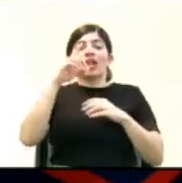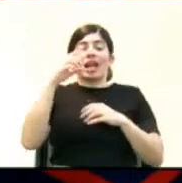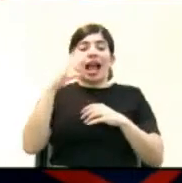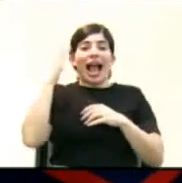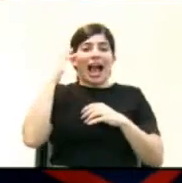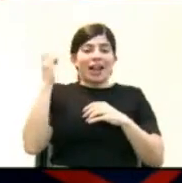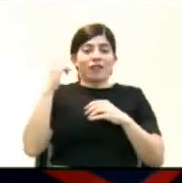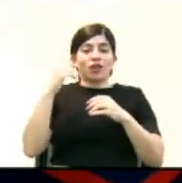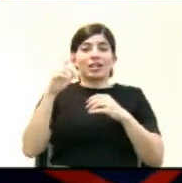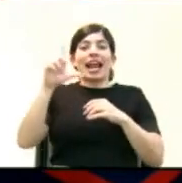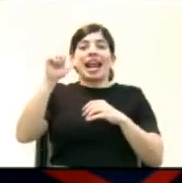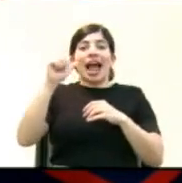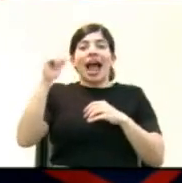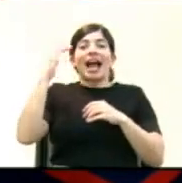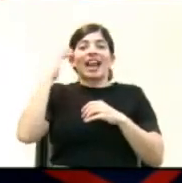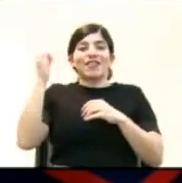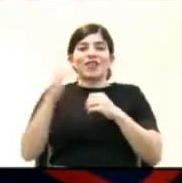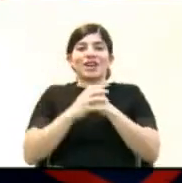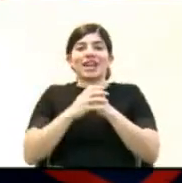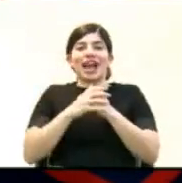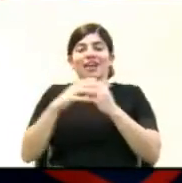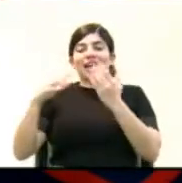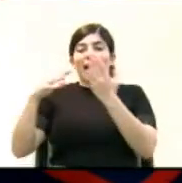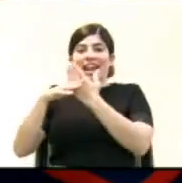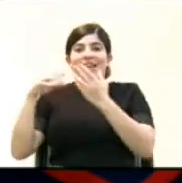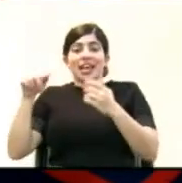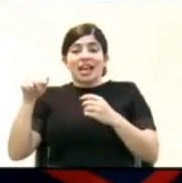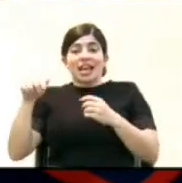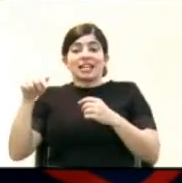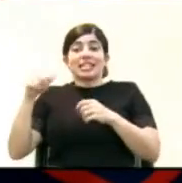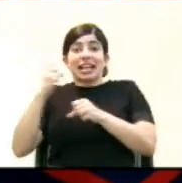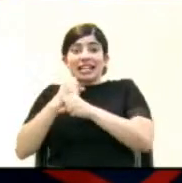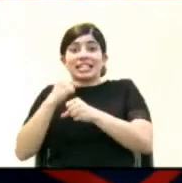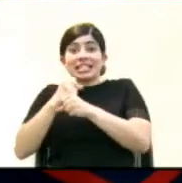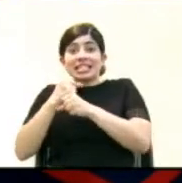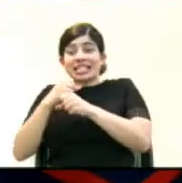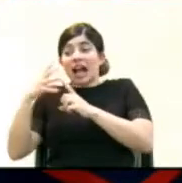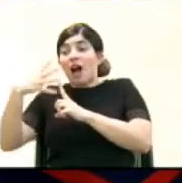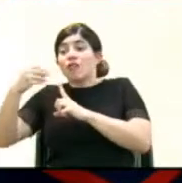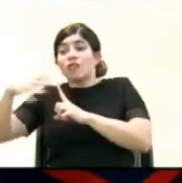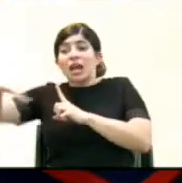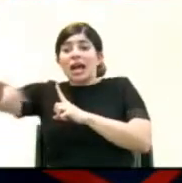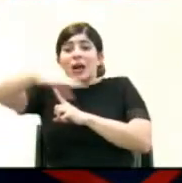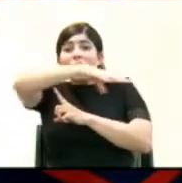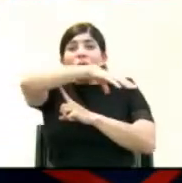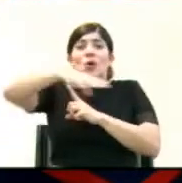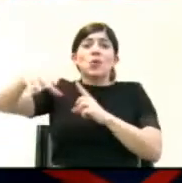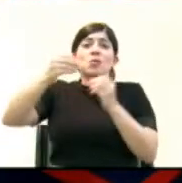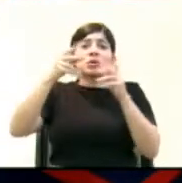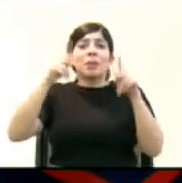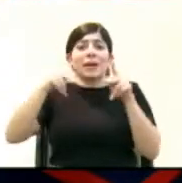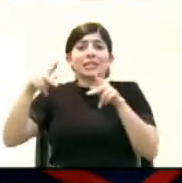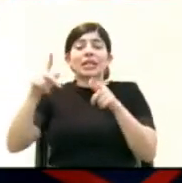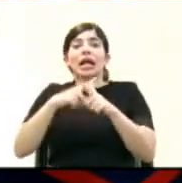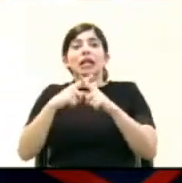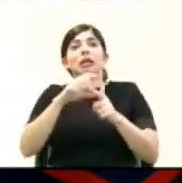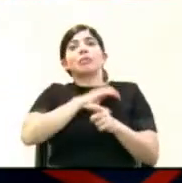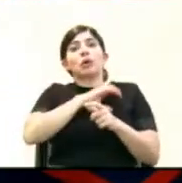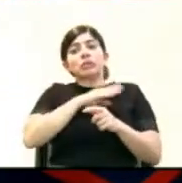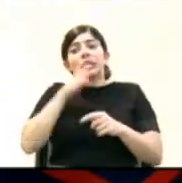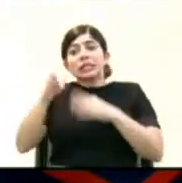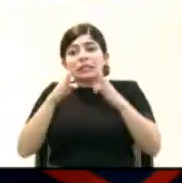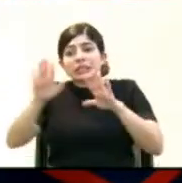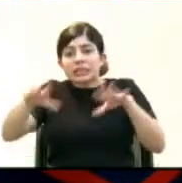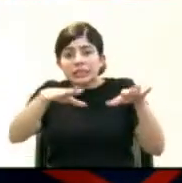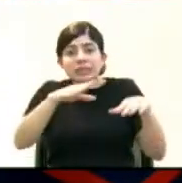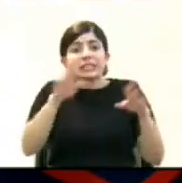alta concentración de bares y restaurantes, y en esa zona, además del esfuerzo operativo que se tuvo que realizar para hacer que se respetara el